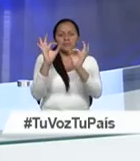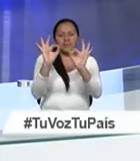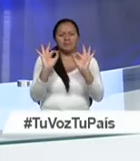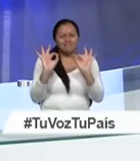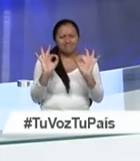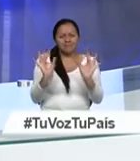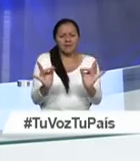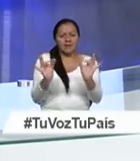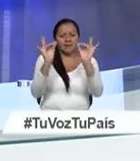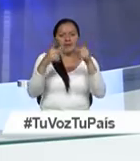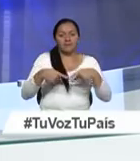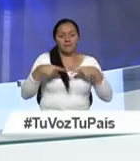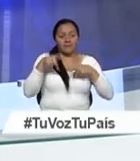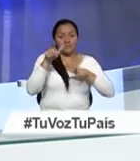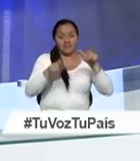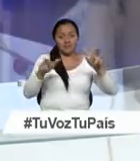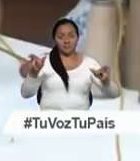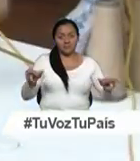de vida de este sector.